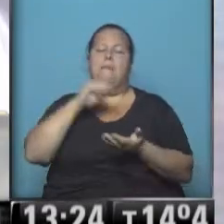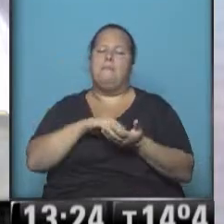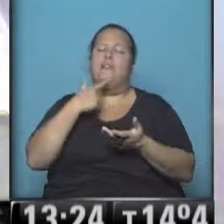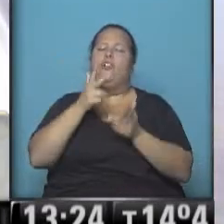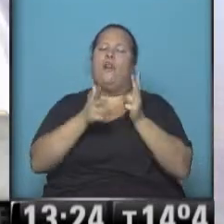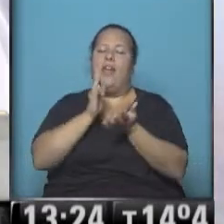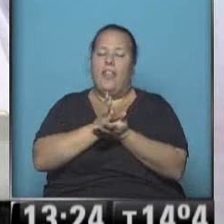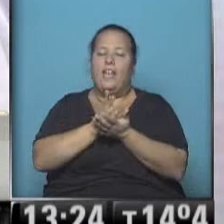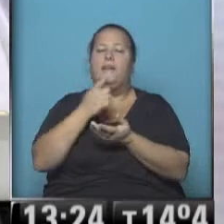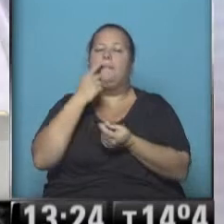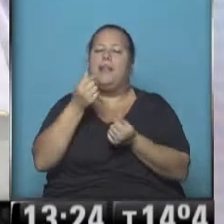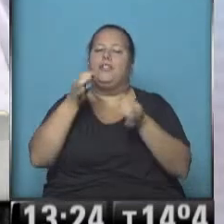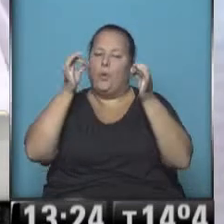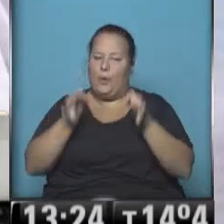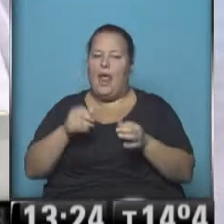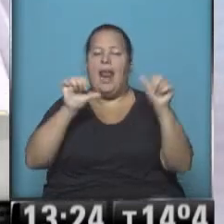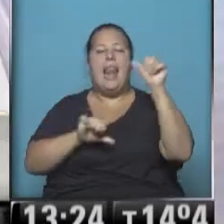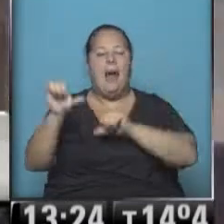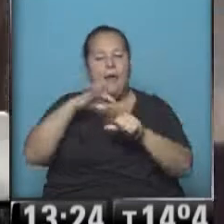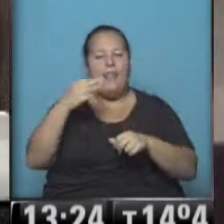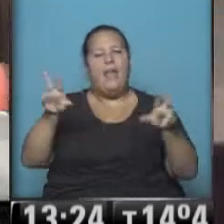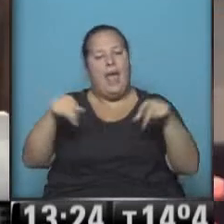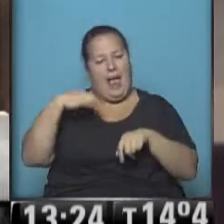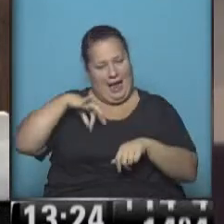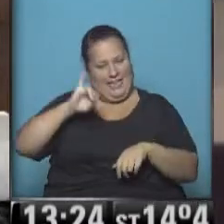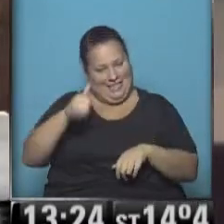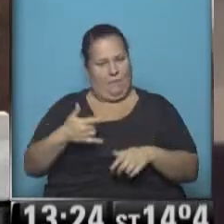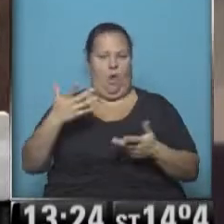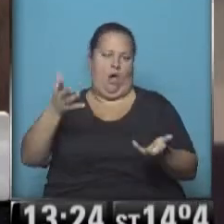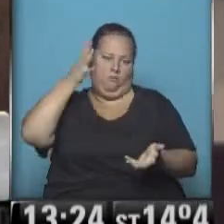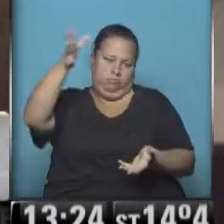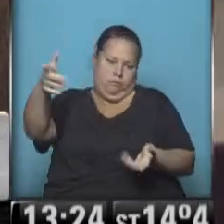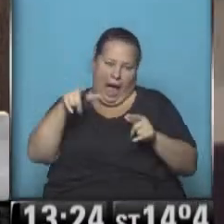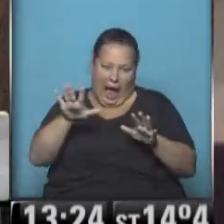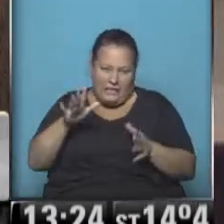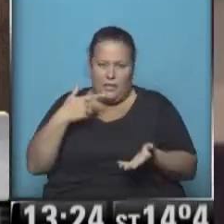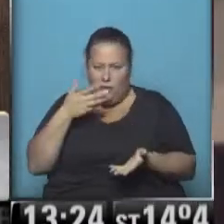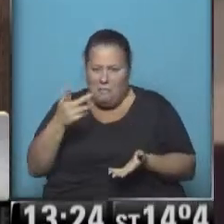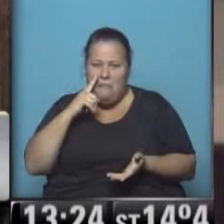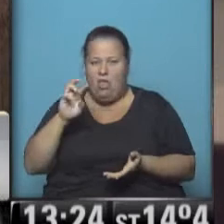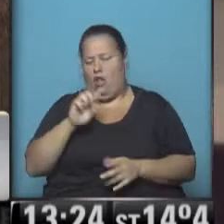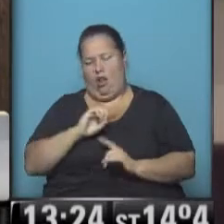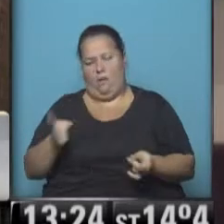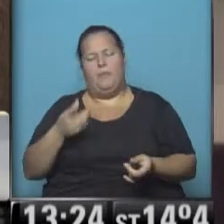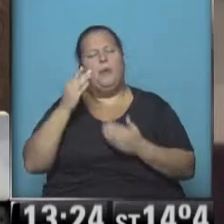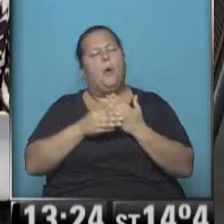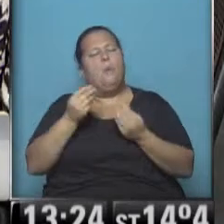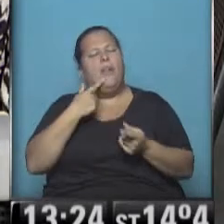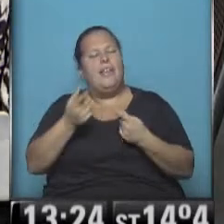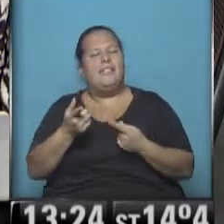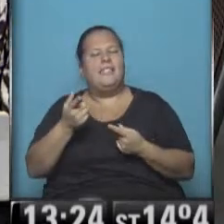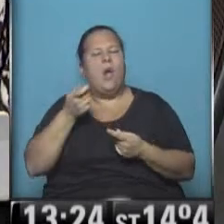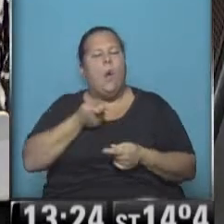nosotros necesitamos un precio lógico que el laboratorio gane una cantidad lógica pero no una cantidad desmesurada como la que le estoy mencionando nitro porque se habla de